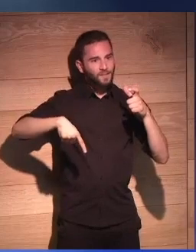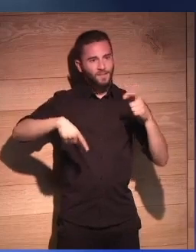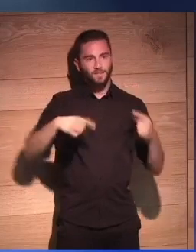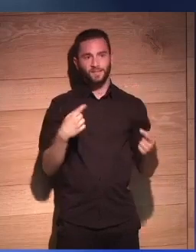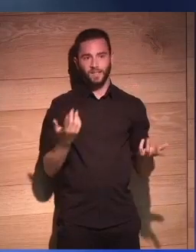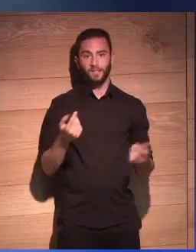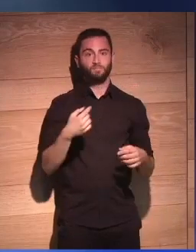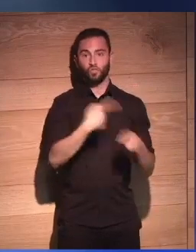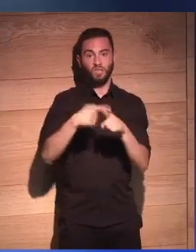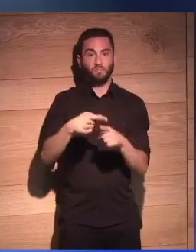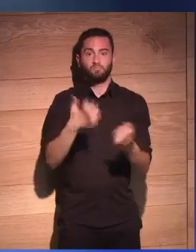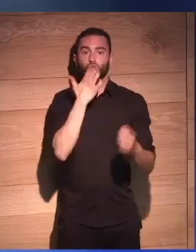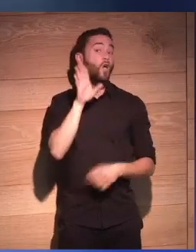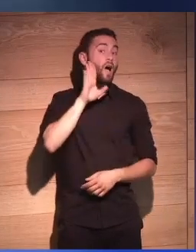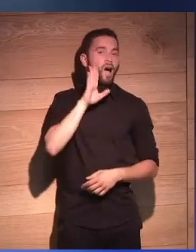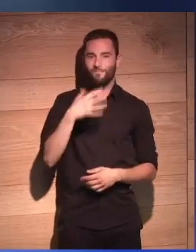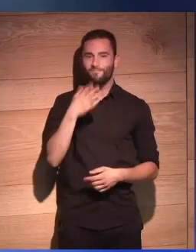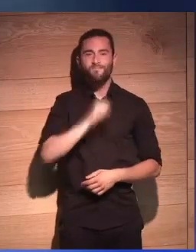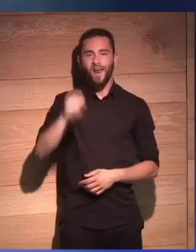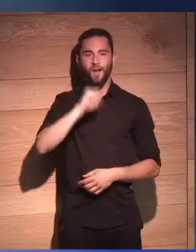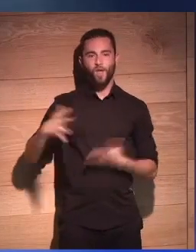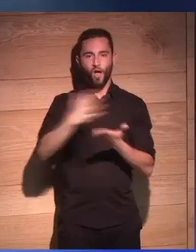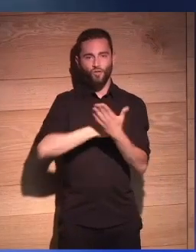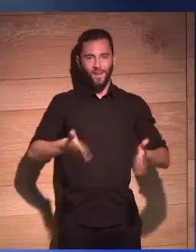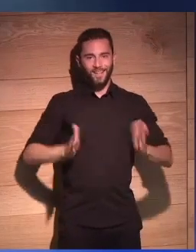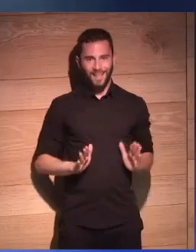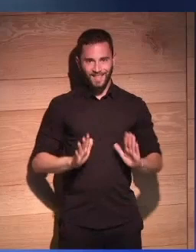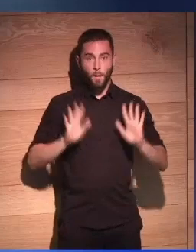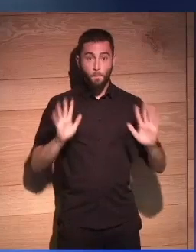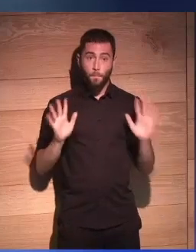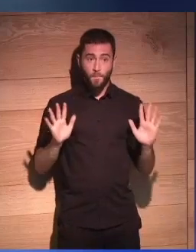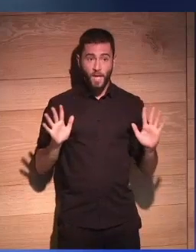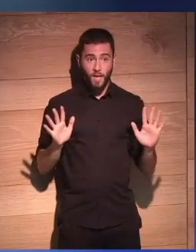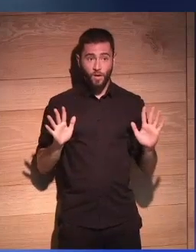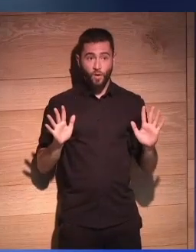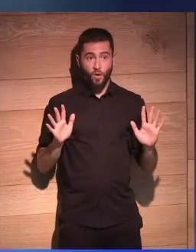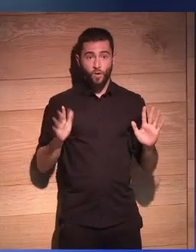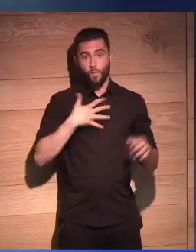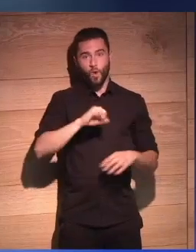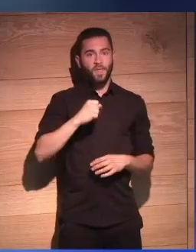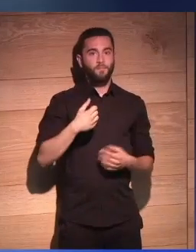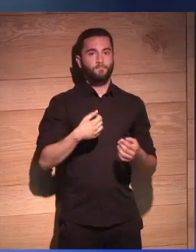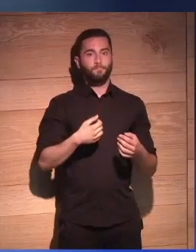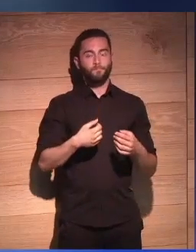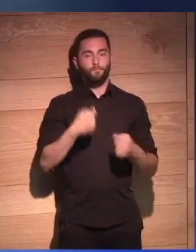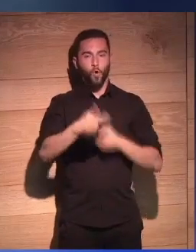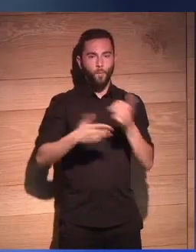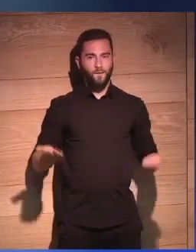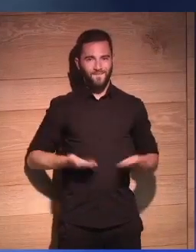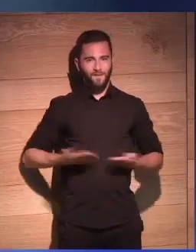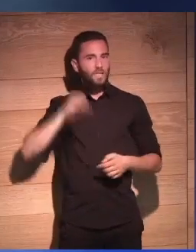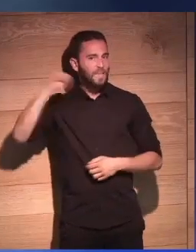son maravillosos, nos encantan a todos, pero pueden terminar esclavizándonos, ¿no? Uh-huh. Si no